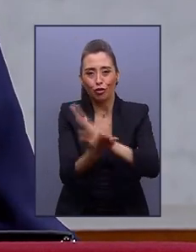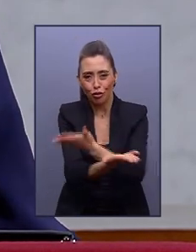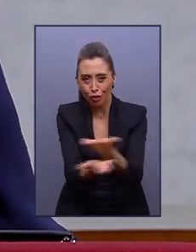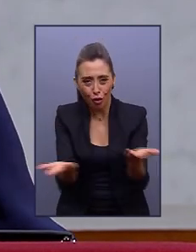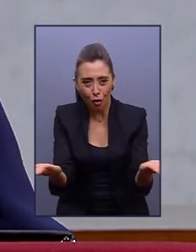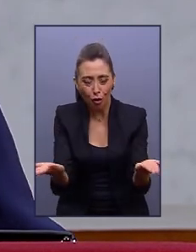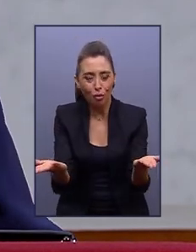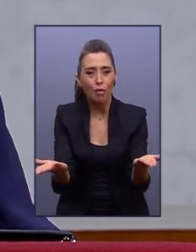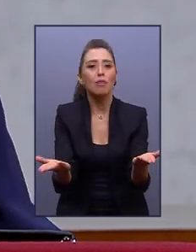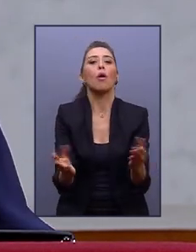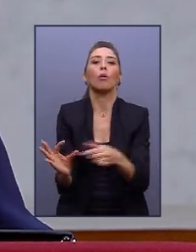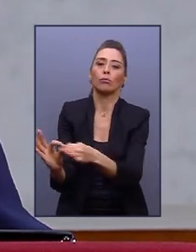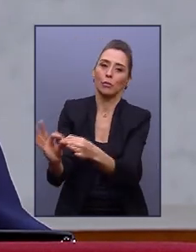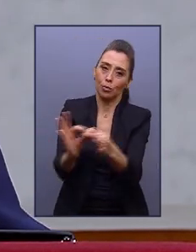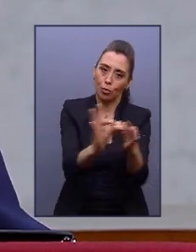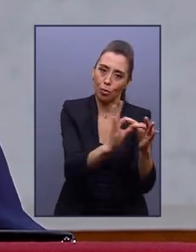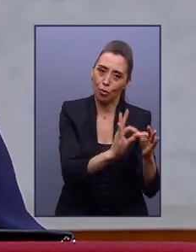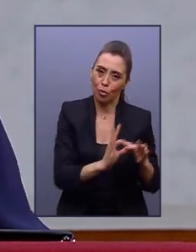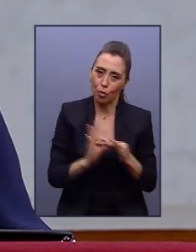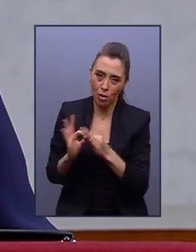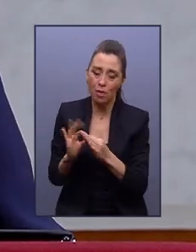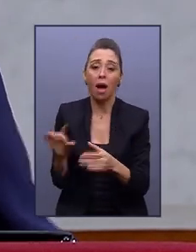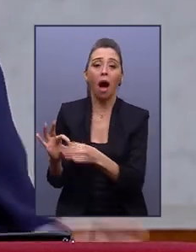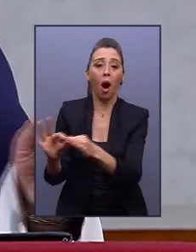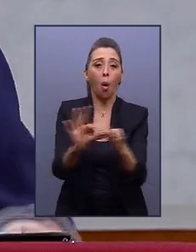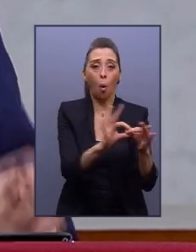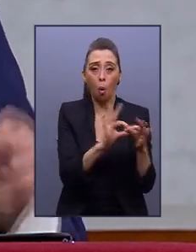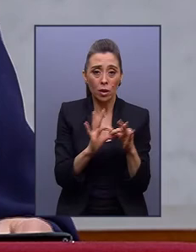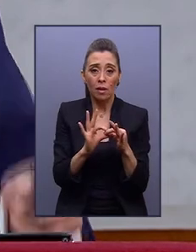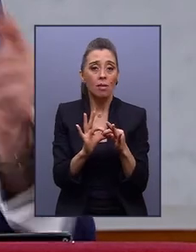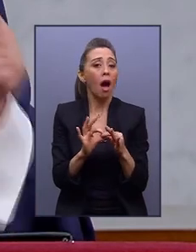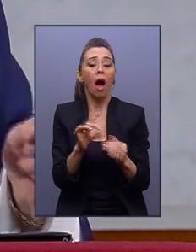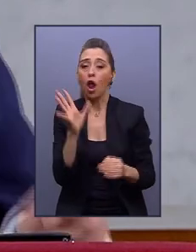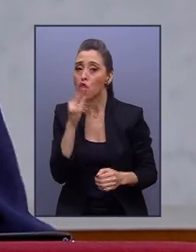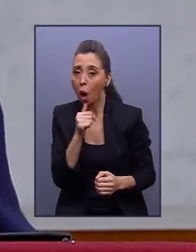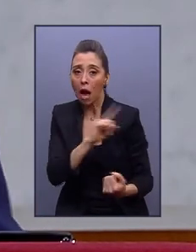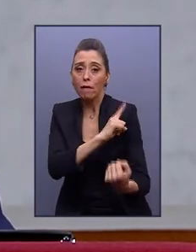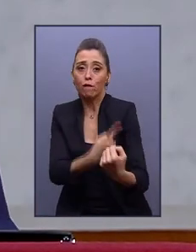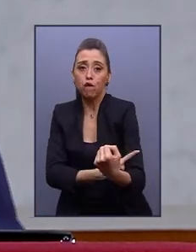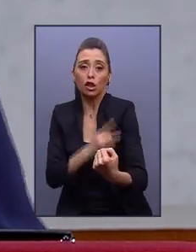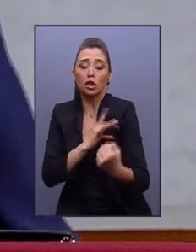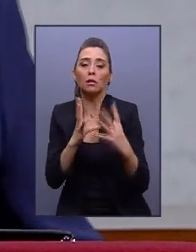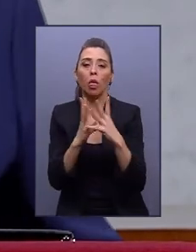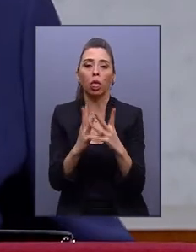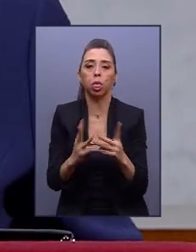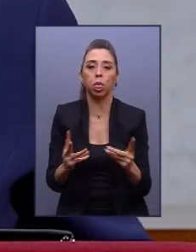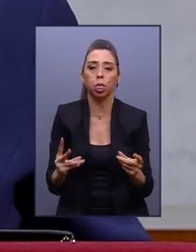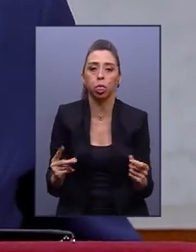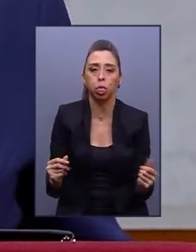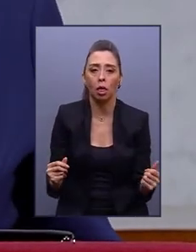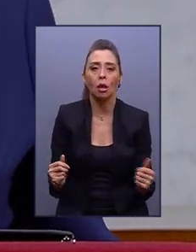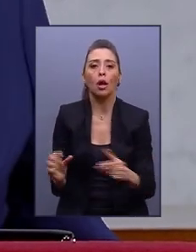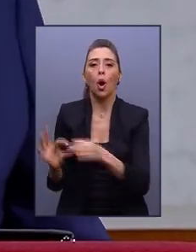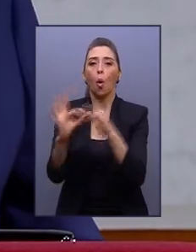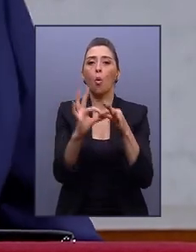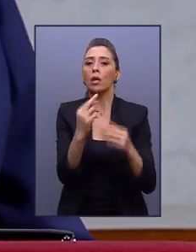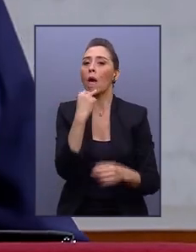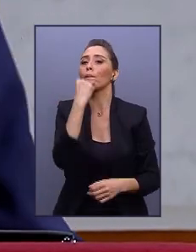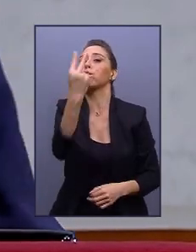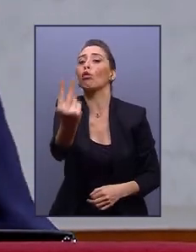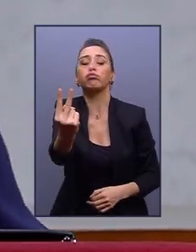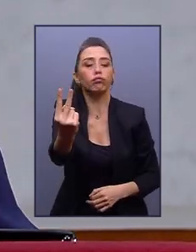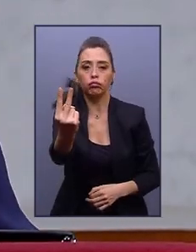sin distinción, unidad. Esa unidad sin la cual la fuerza de Chile se diluye. No una unidad de la boca para